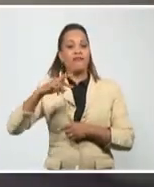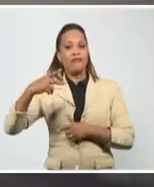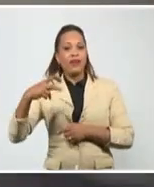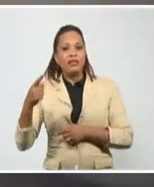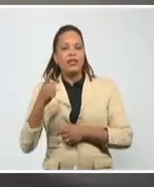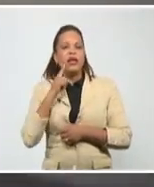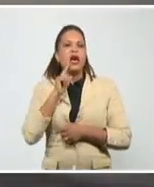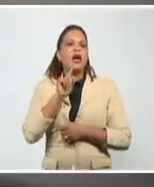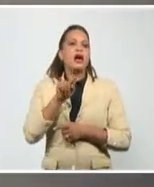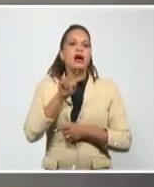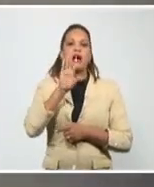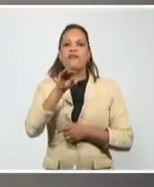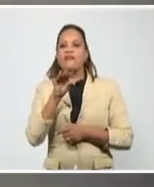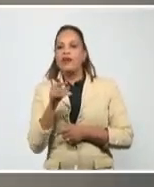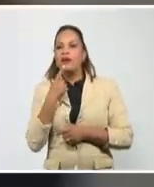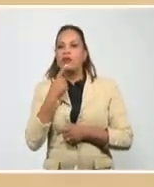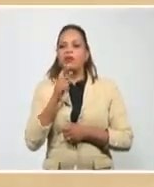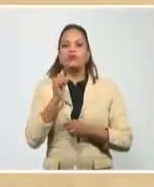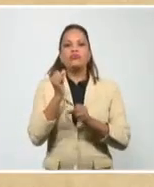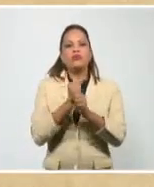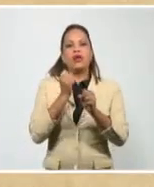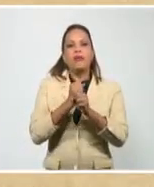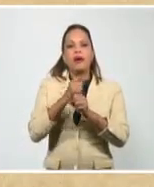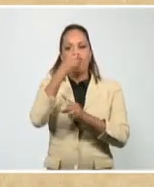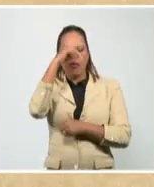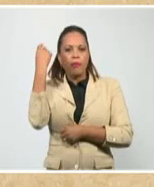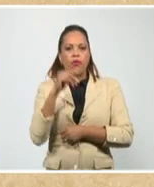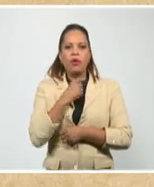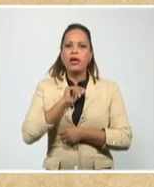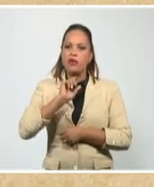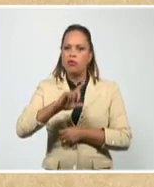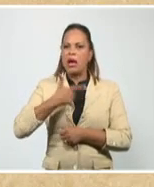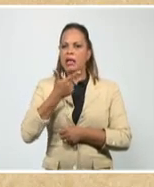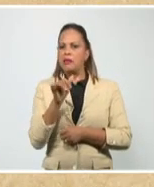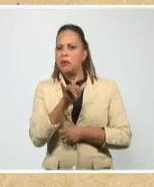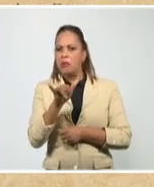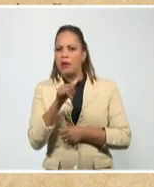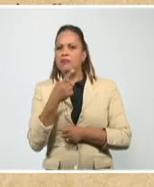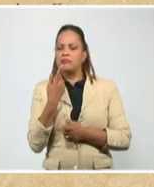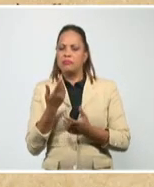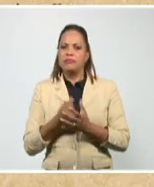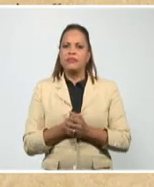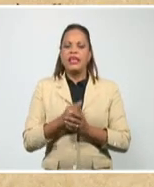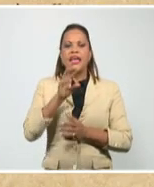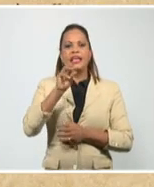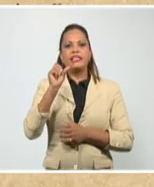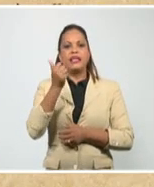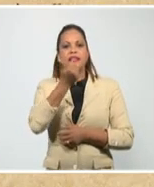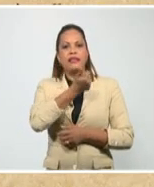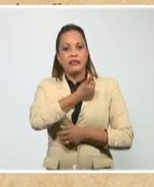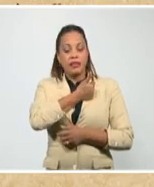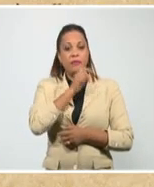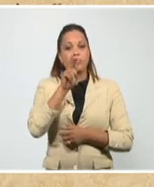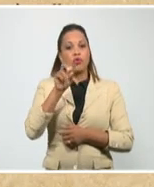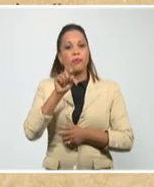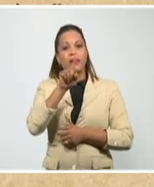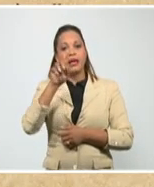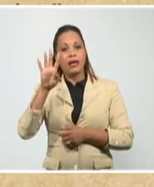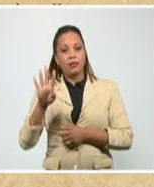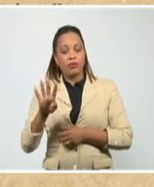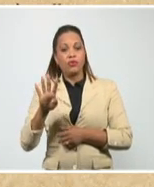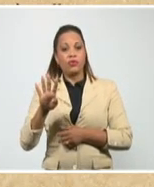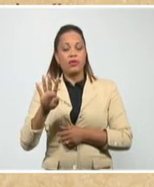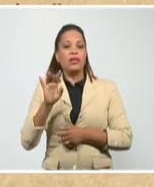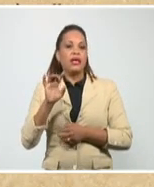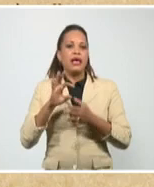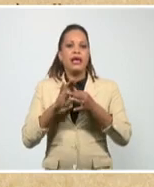opiniones sobre si el trabajo de Bruguera califica como arte. El 30 de diciembre de 2014, Gerardo Mosquera